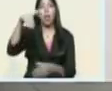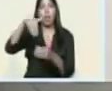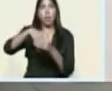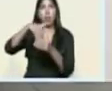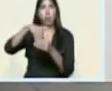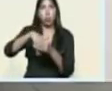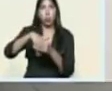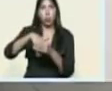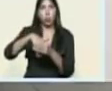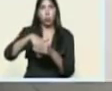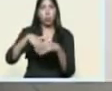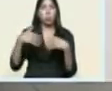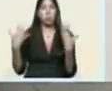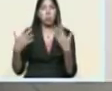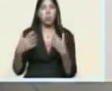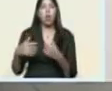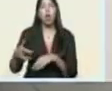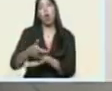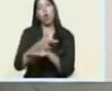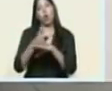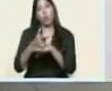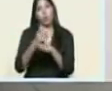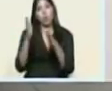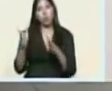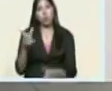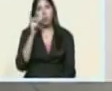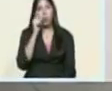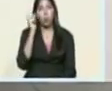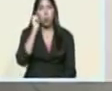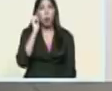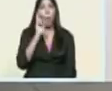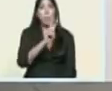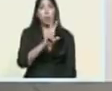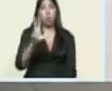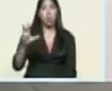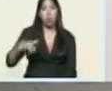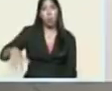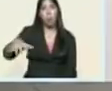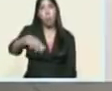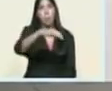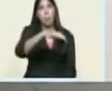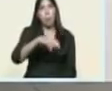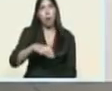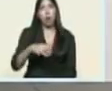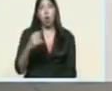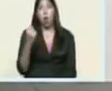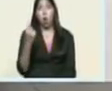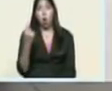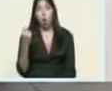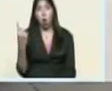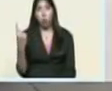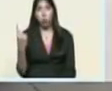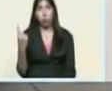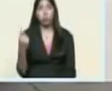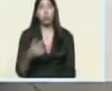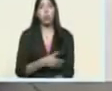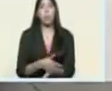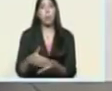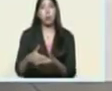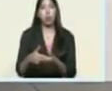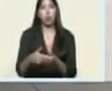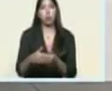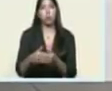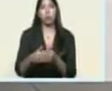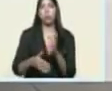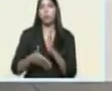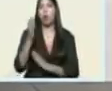Elección para gobernadores y gobernadoras del país. 23 estados. Votaron 11.100.000 venezolanos y